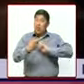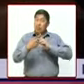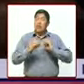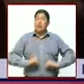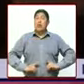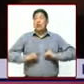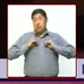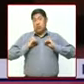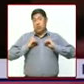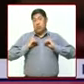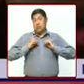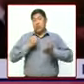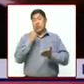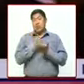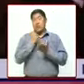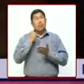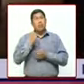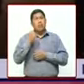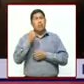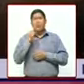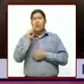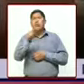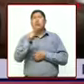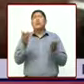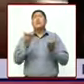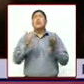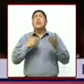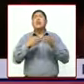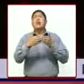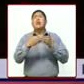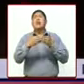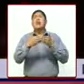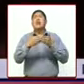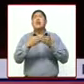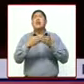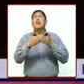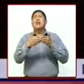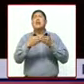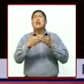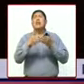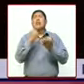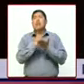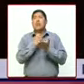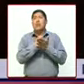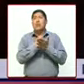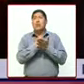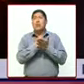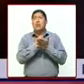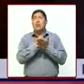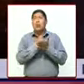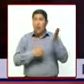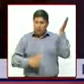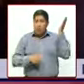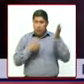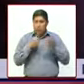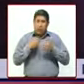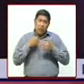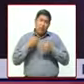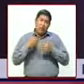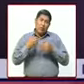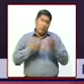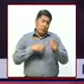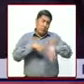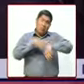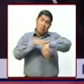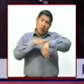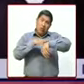dirección. Y les han sellado solamente, entiendo, hasta usted, ¿verdad? Así es. ¿Tiene el sello? Así es. Lugar? Acá en la mano.